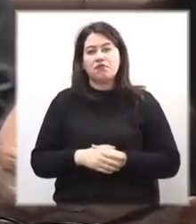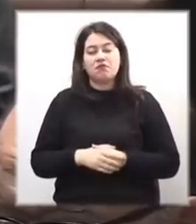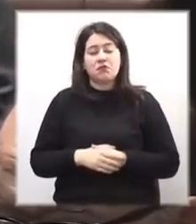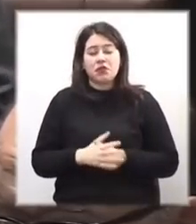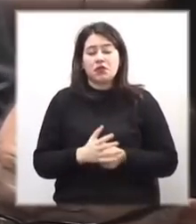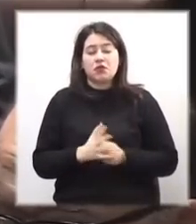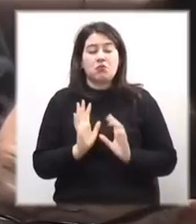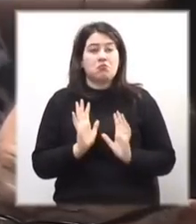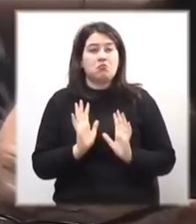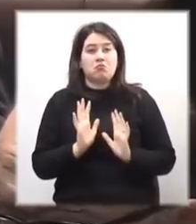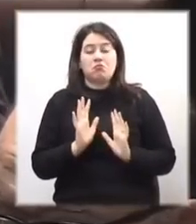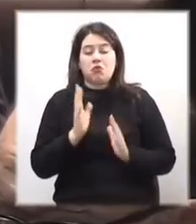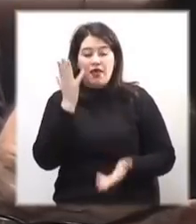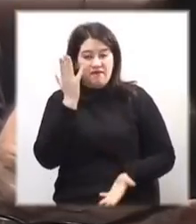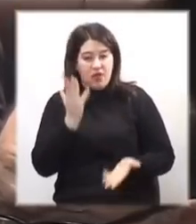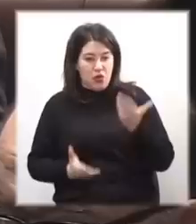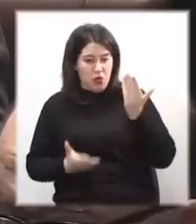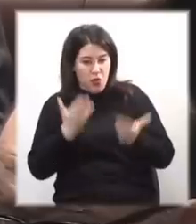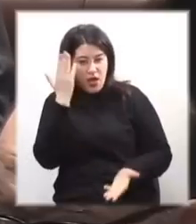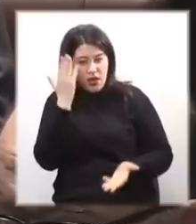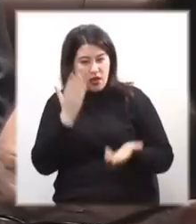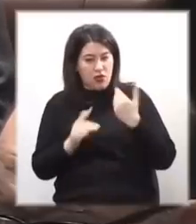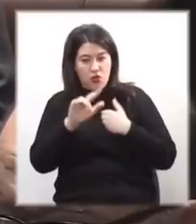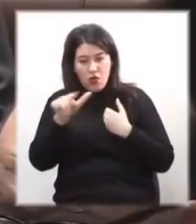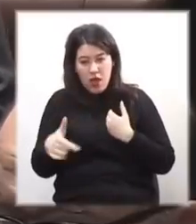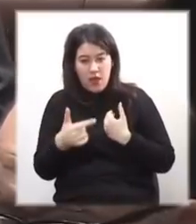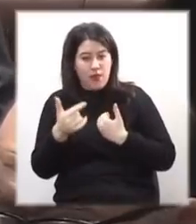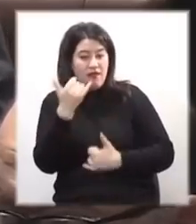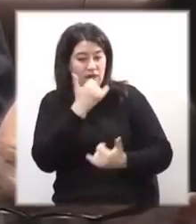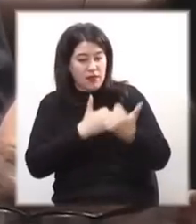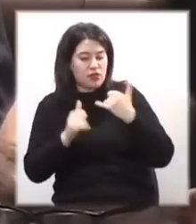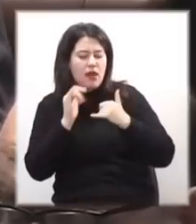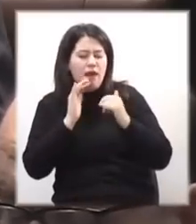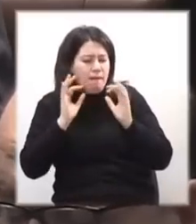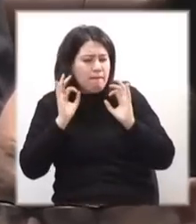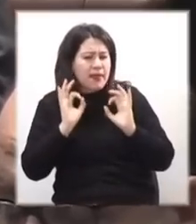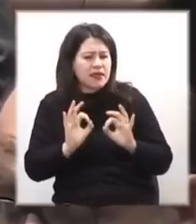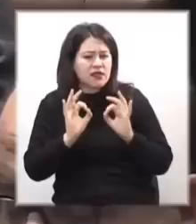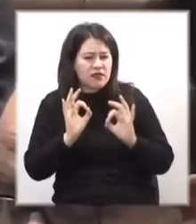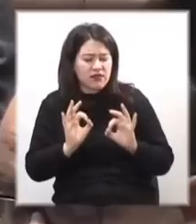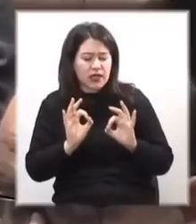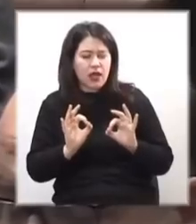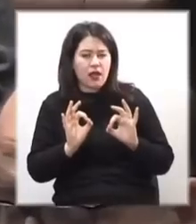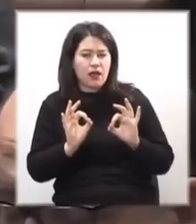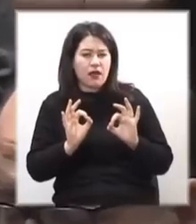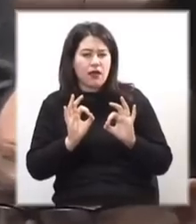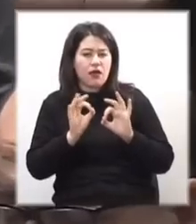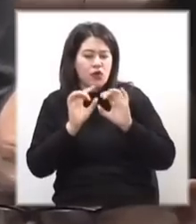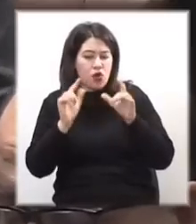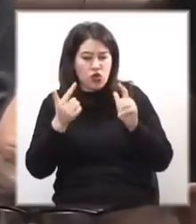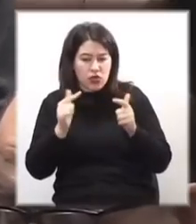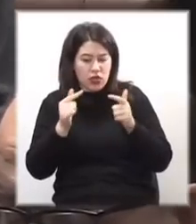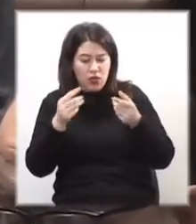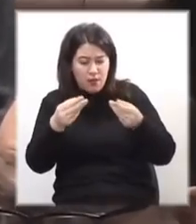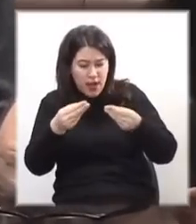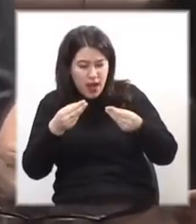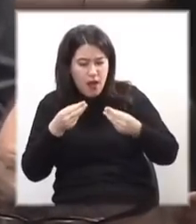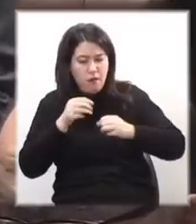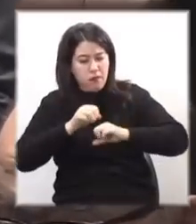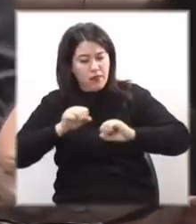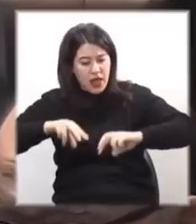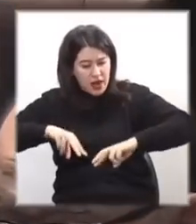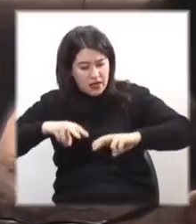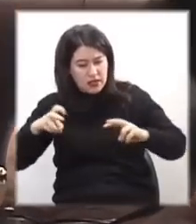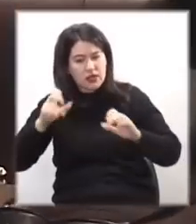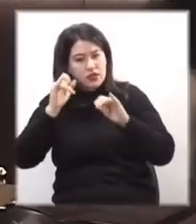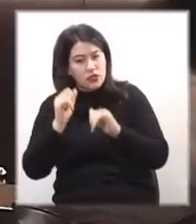que no lo había evaluado porque no tenía la información específica para, de alguna manera, analizar si